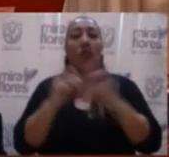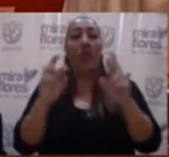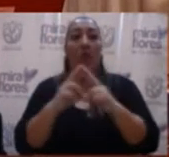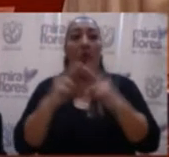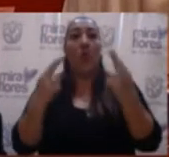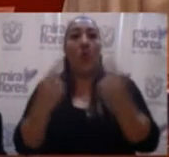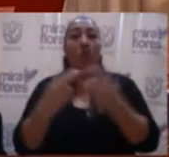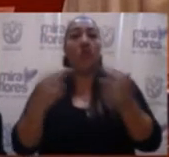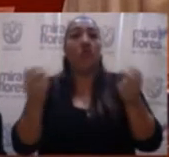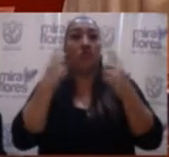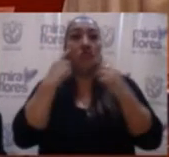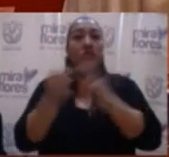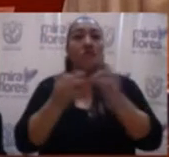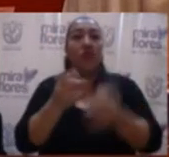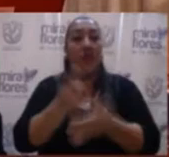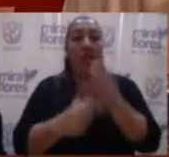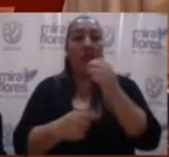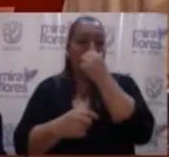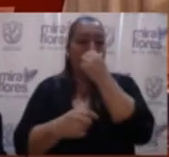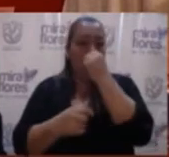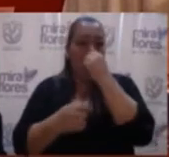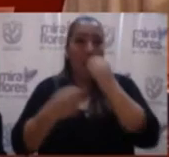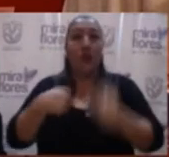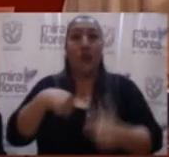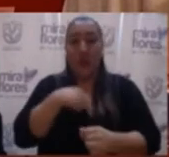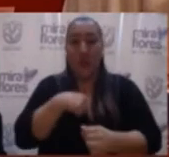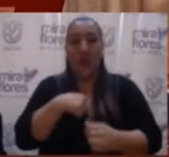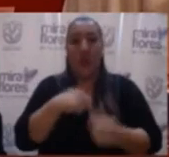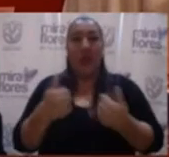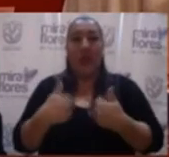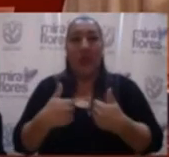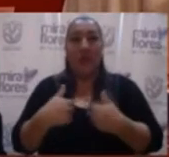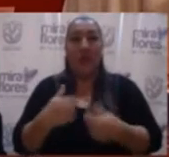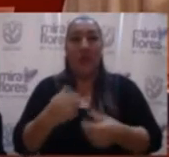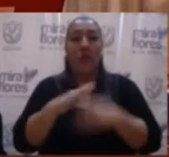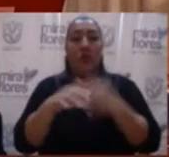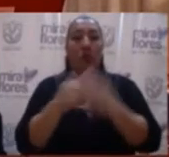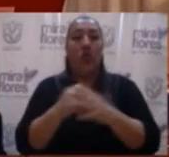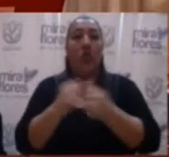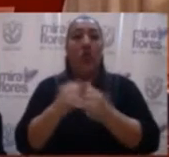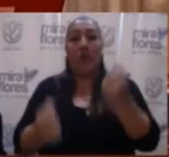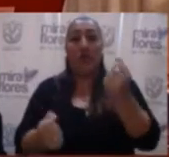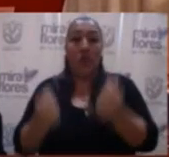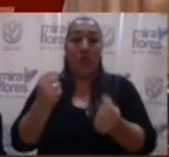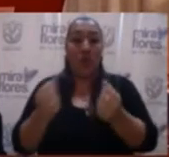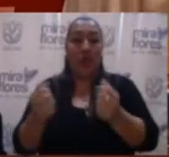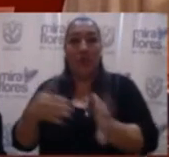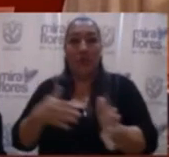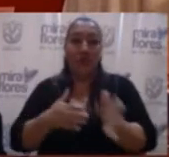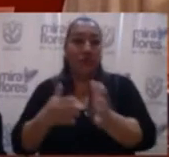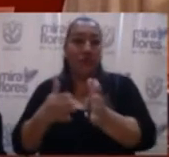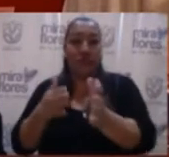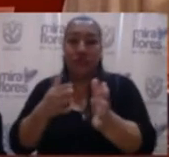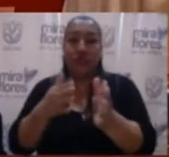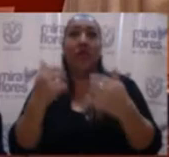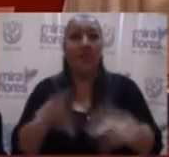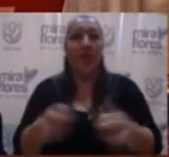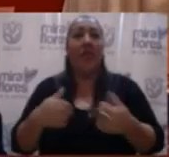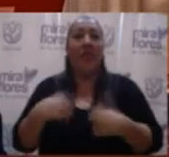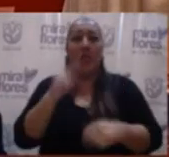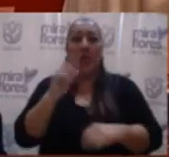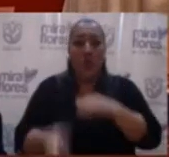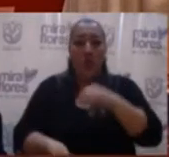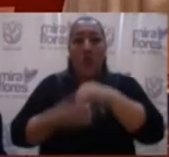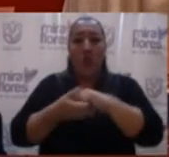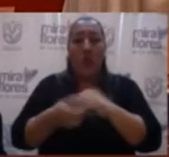evento, se explicaba que nosotros en el eje de la movilidad hemos celebrado un